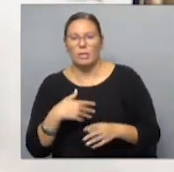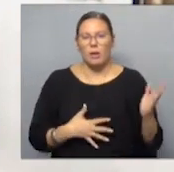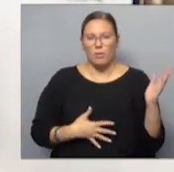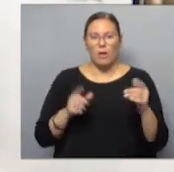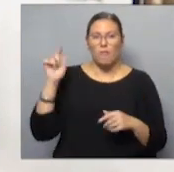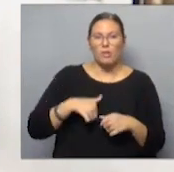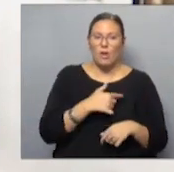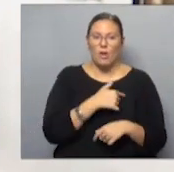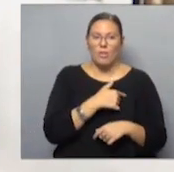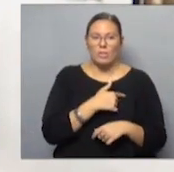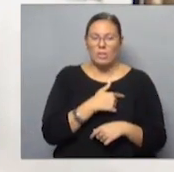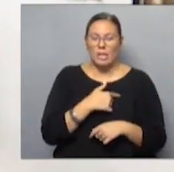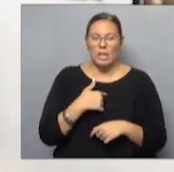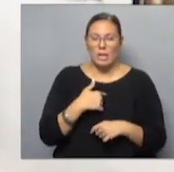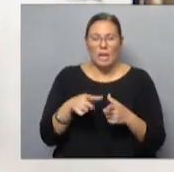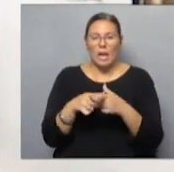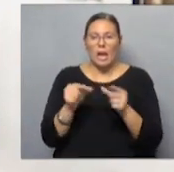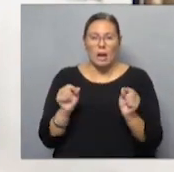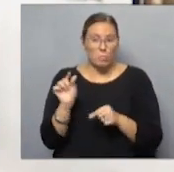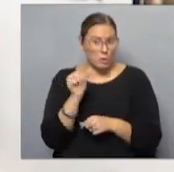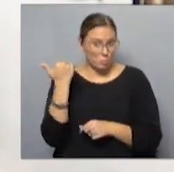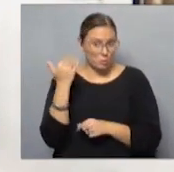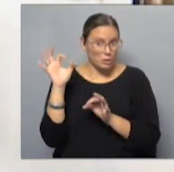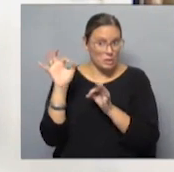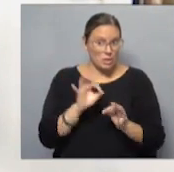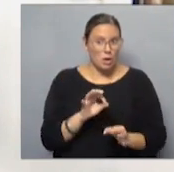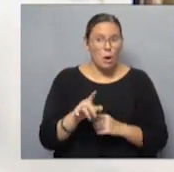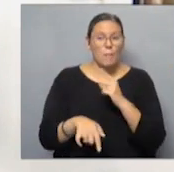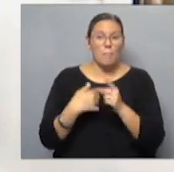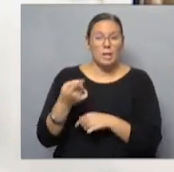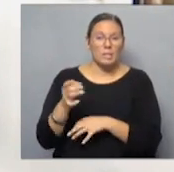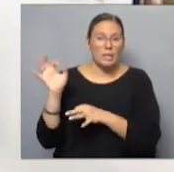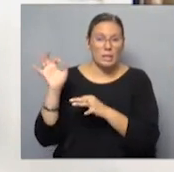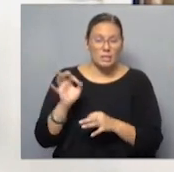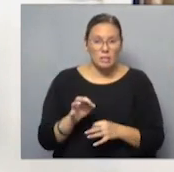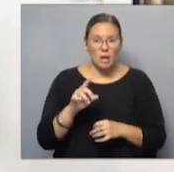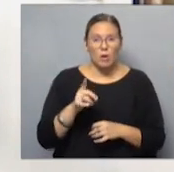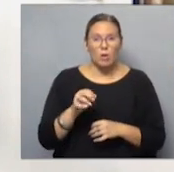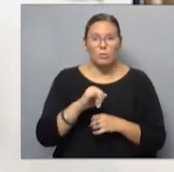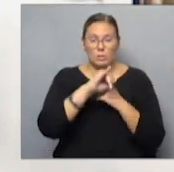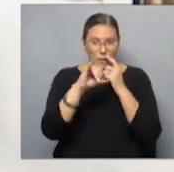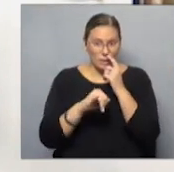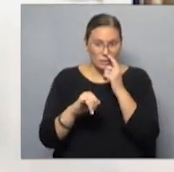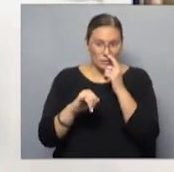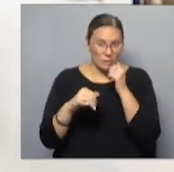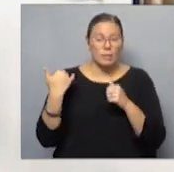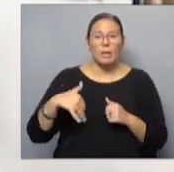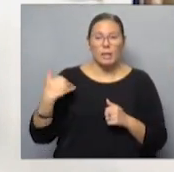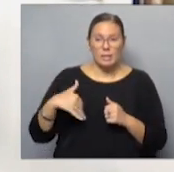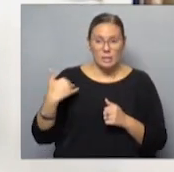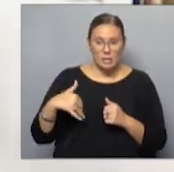vino de Japón hace unos días. Y mañana llega Álvaro González desde